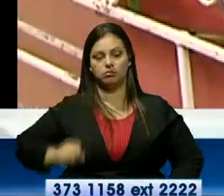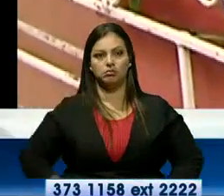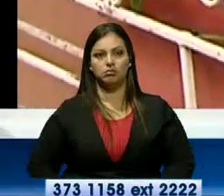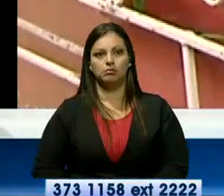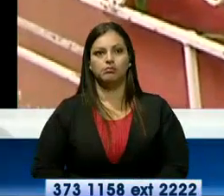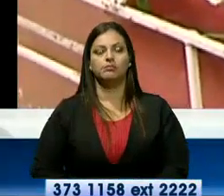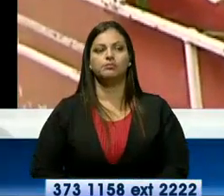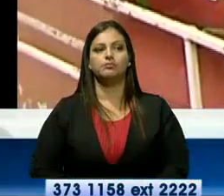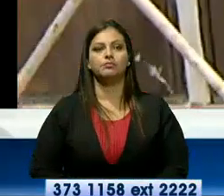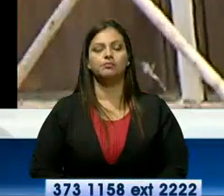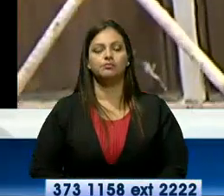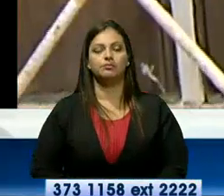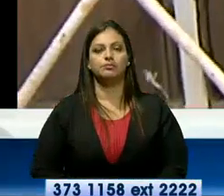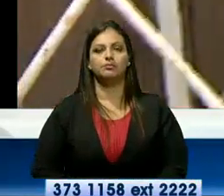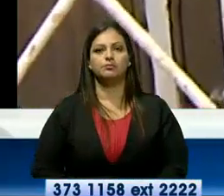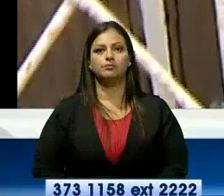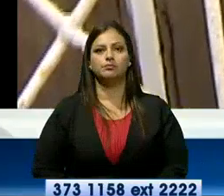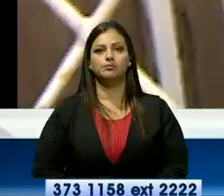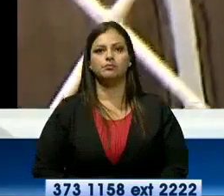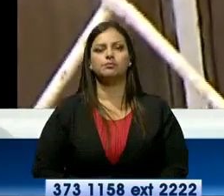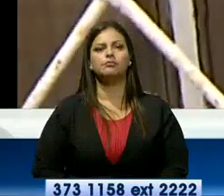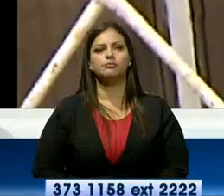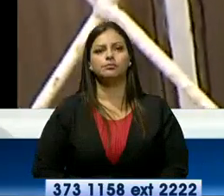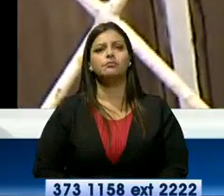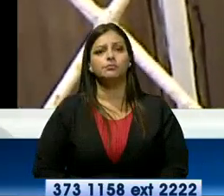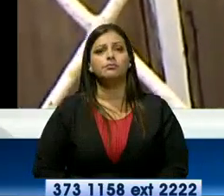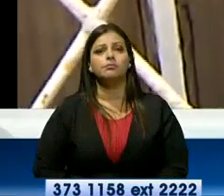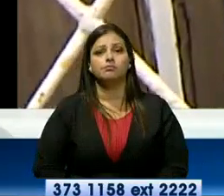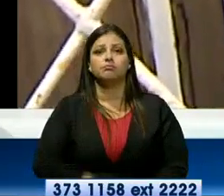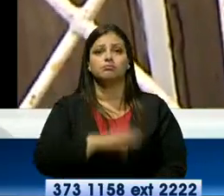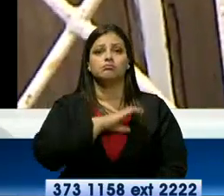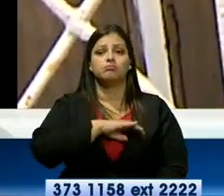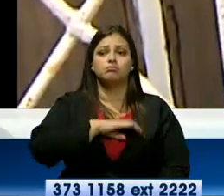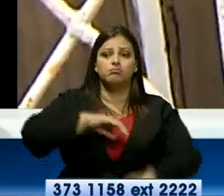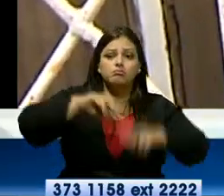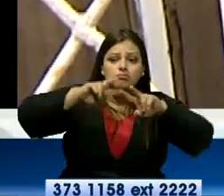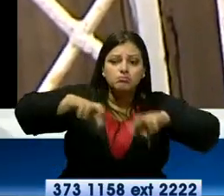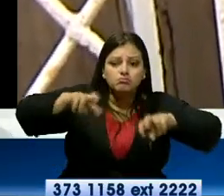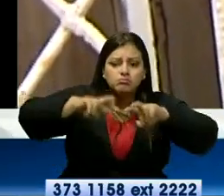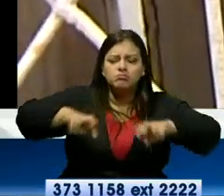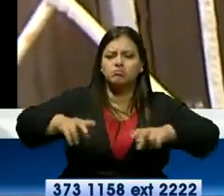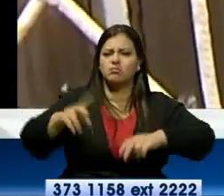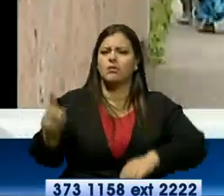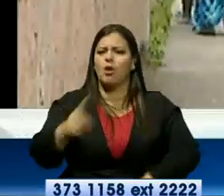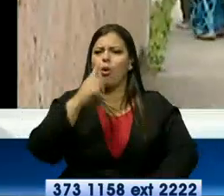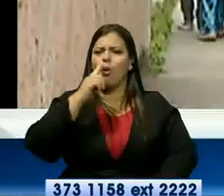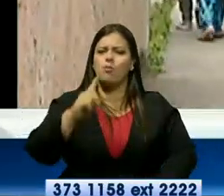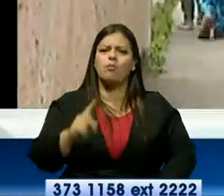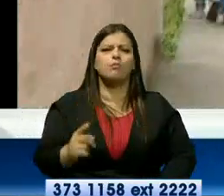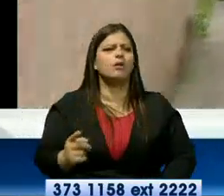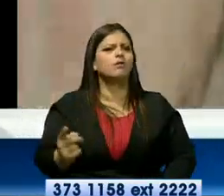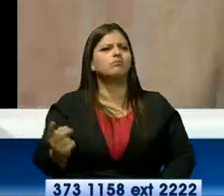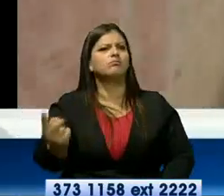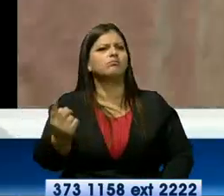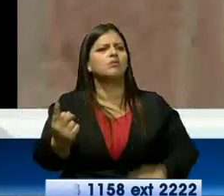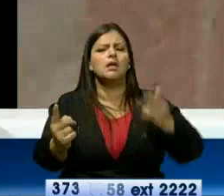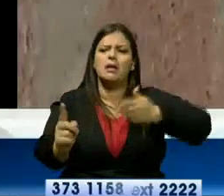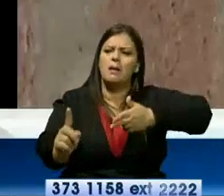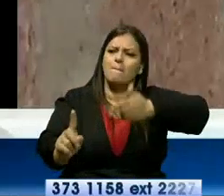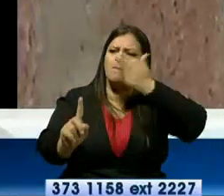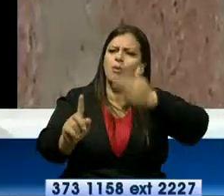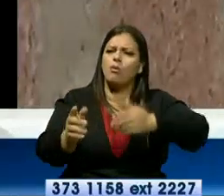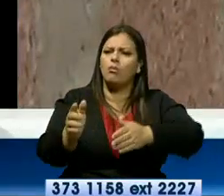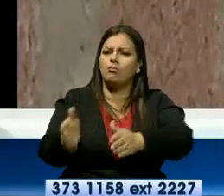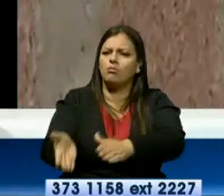La policía investiga aún este caso. Se trató de un sujeto el cual habría sido interceptado por desconocidos. De ahí que